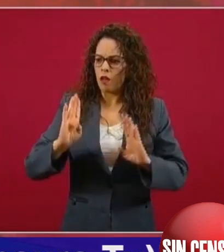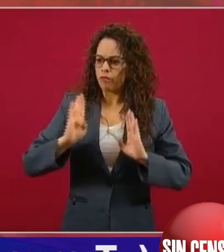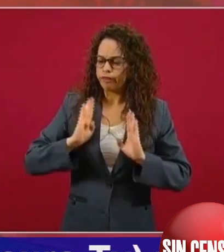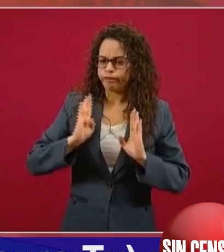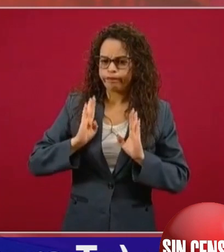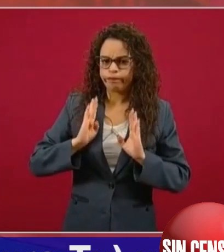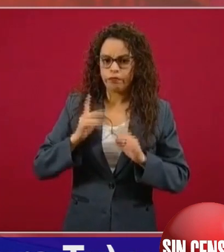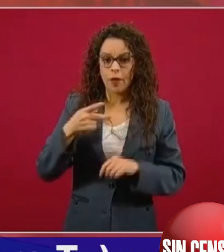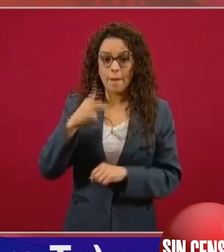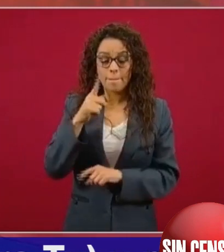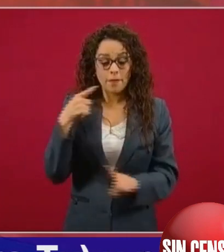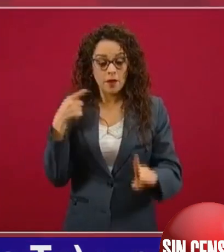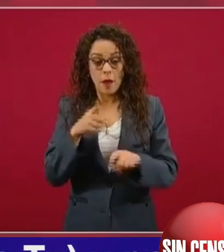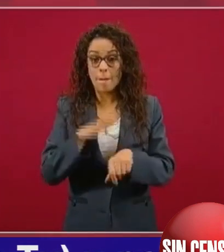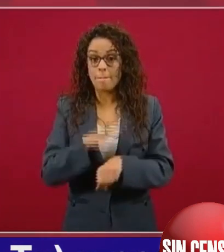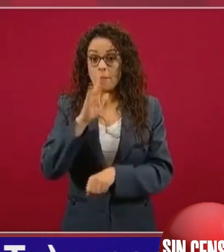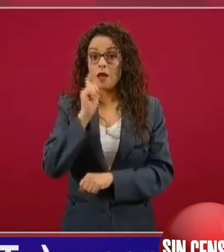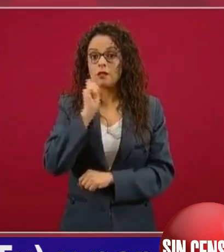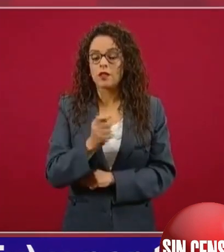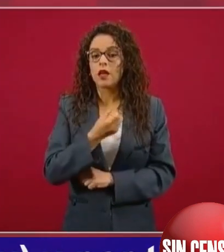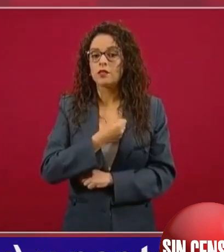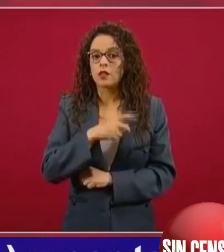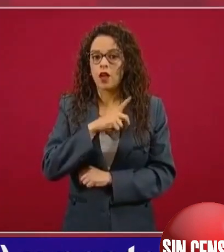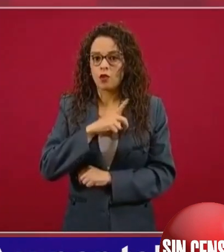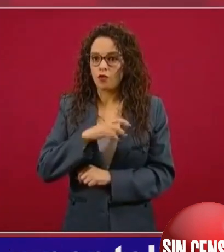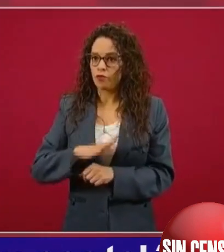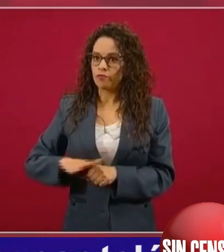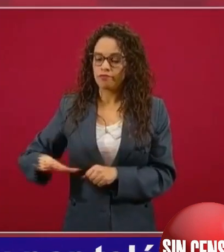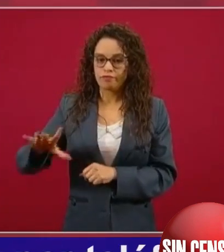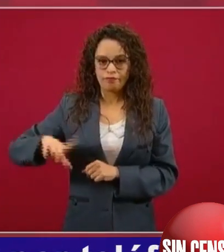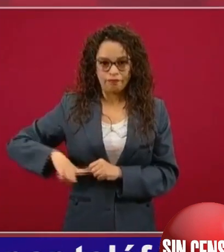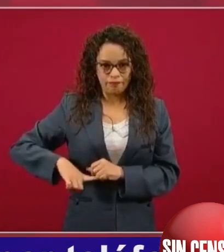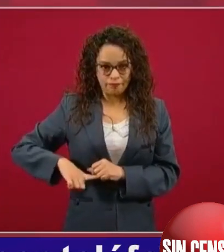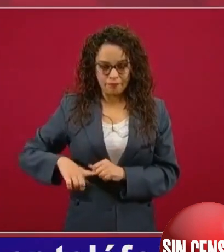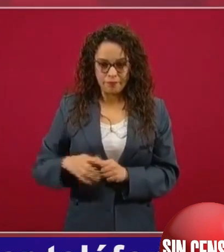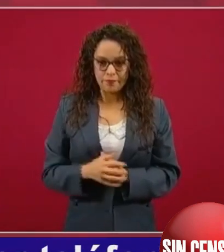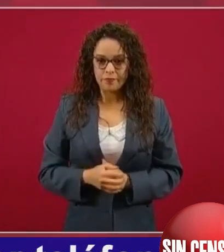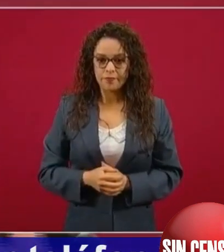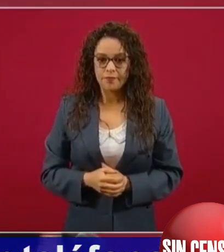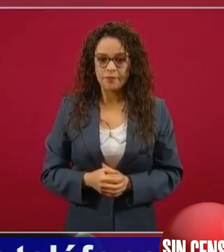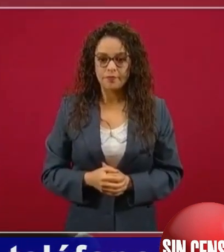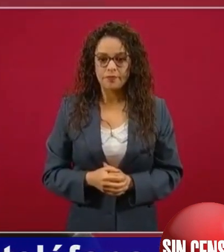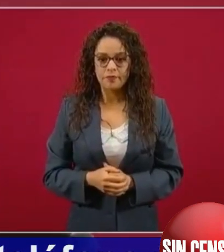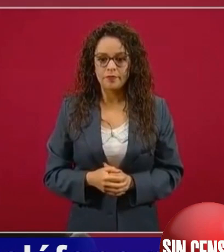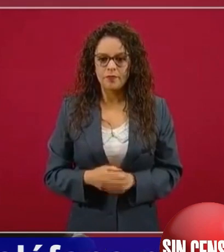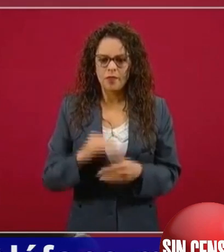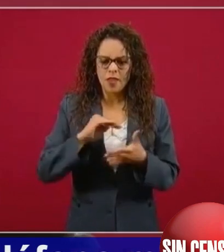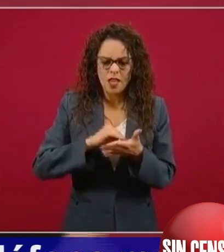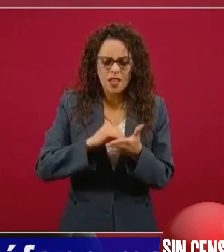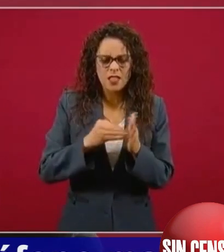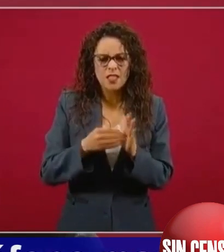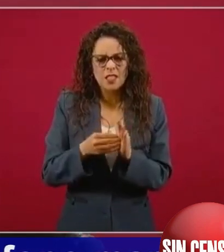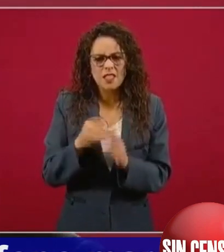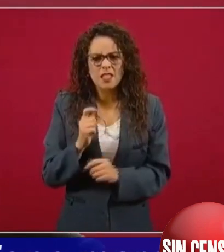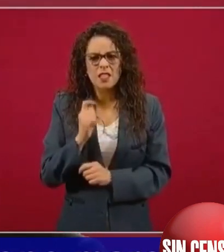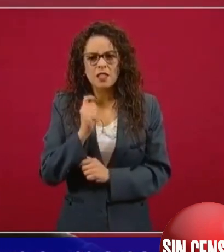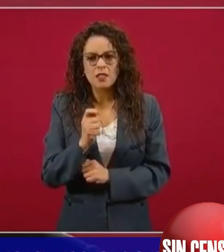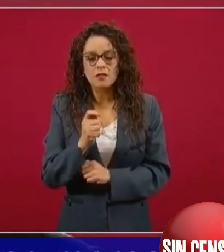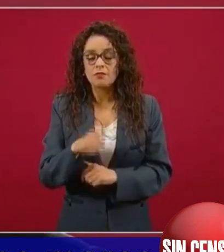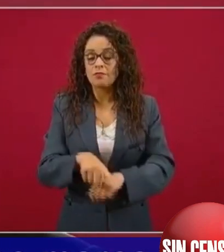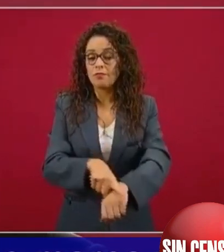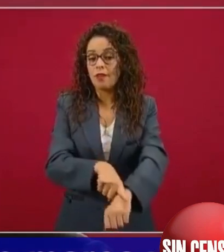en el campo de la salud pública. La estrategia es una intervención de larga